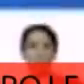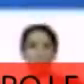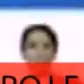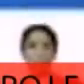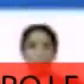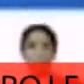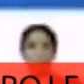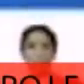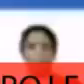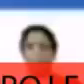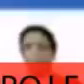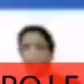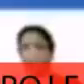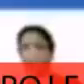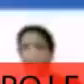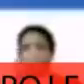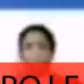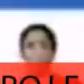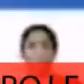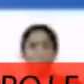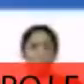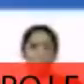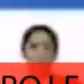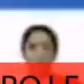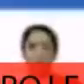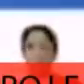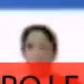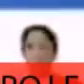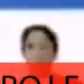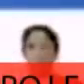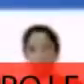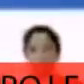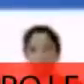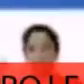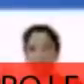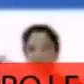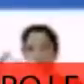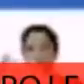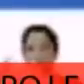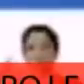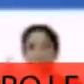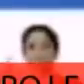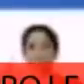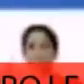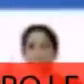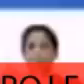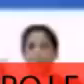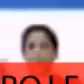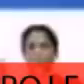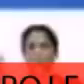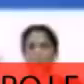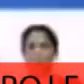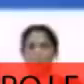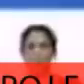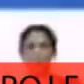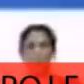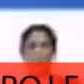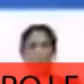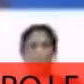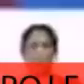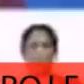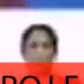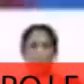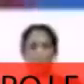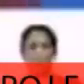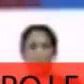Para hacerlo, el gobierno viene jugando de una manera muy especial, ¿no? Primero, todo este asunto del guiado,